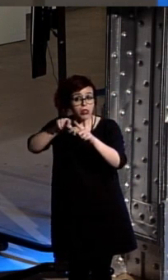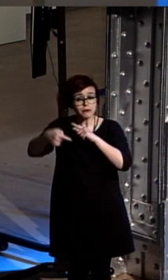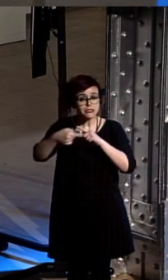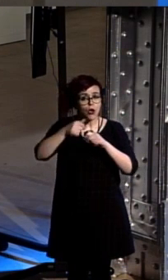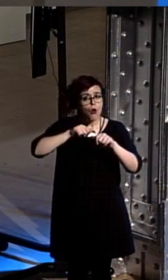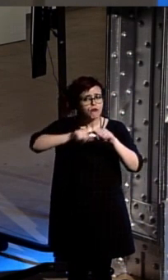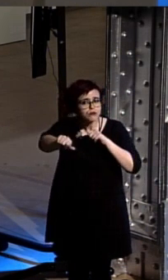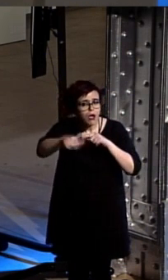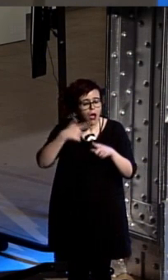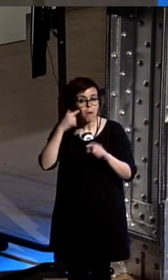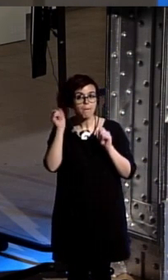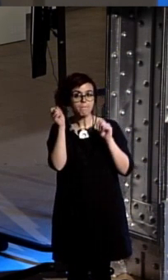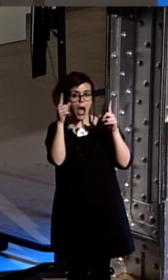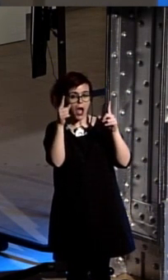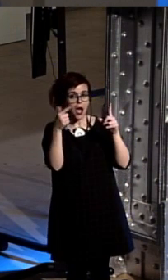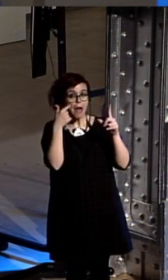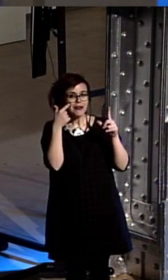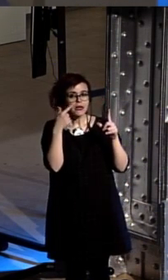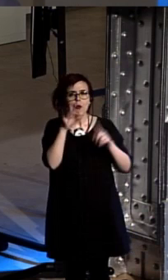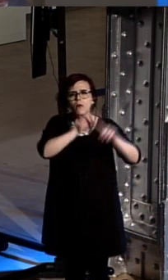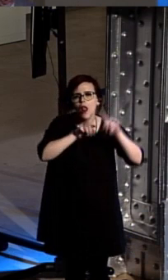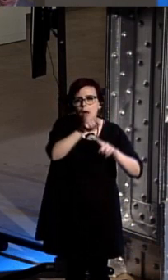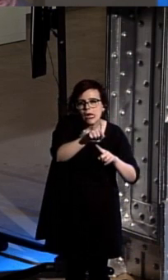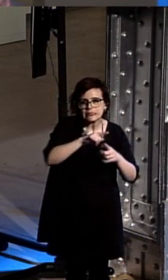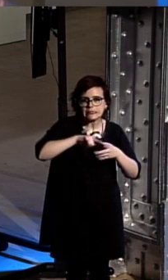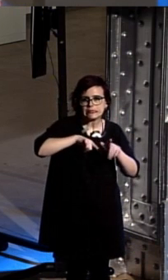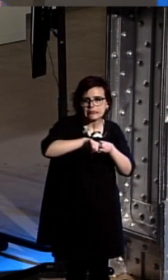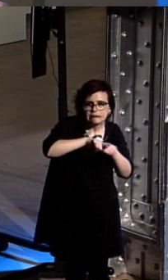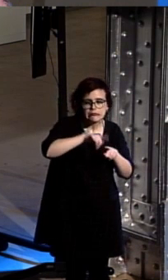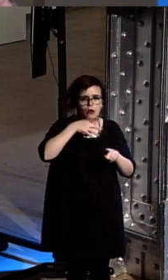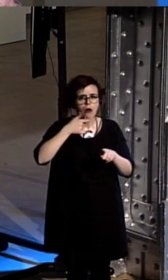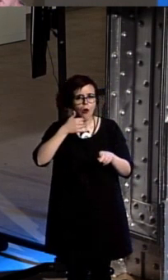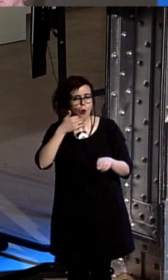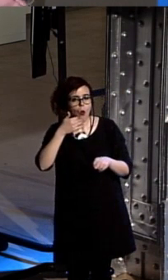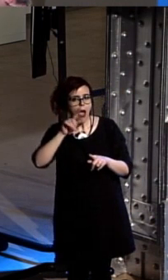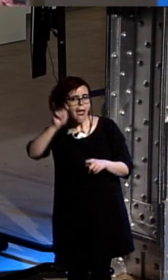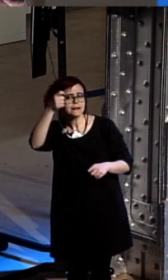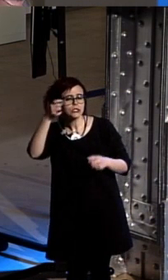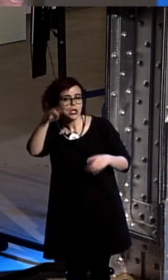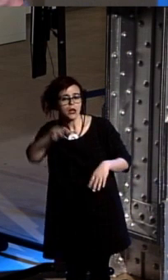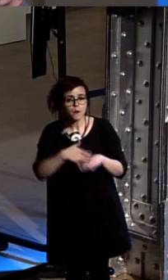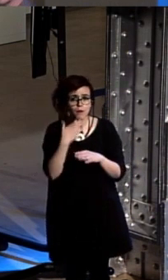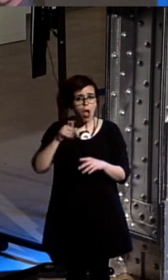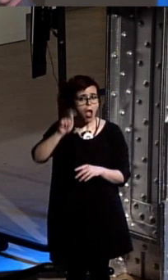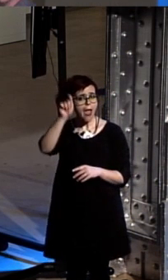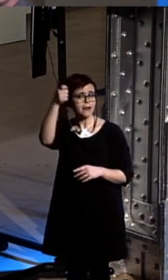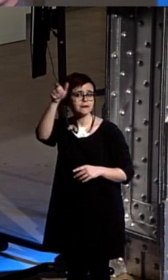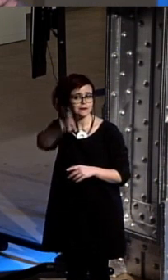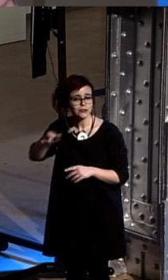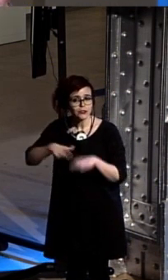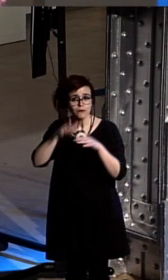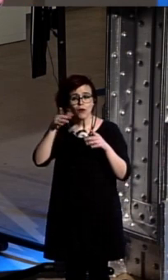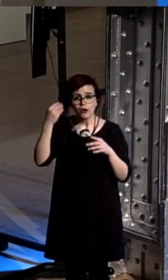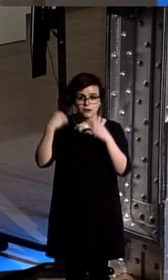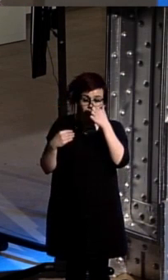así pudimos determinar quién realmente era problemático y quién tenía éxito. Vimos que los jugadores con éxito Y